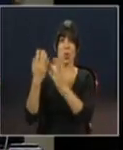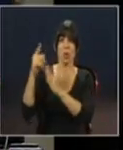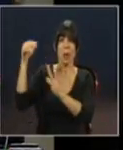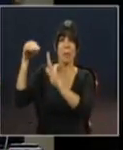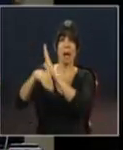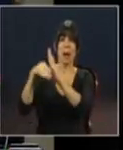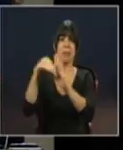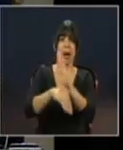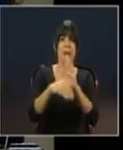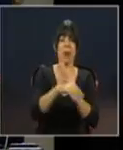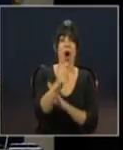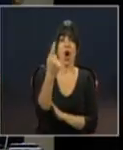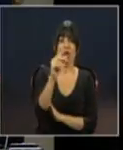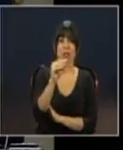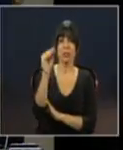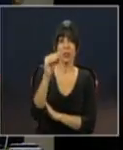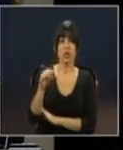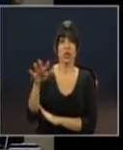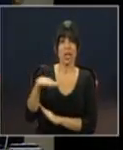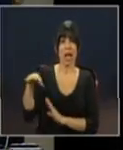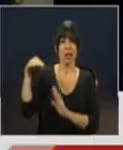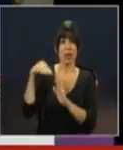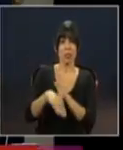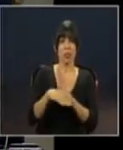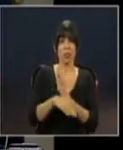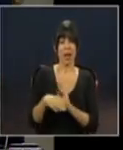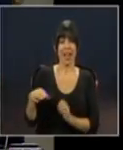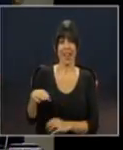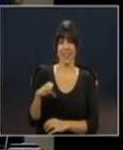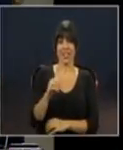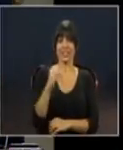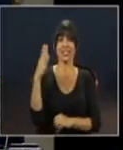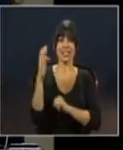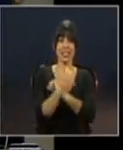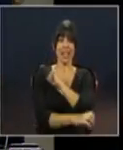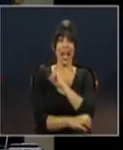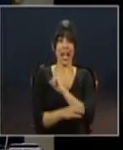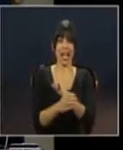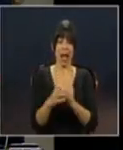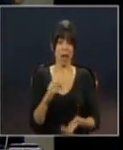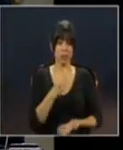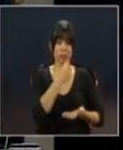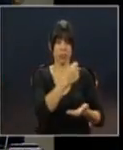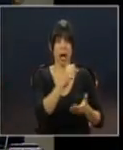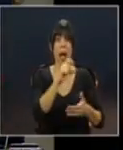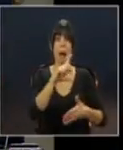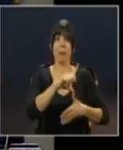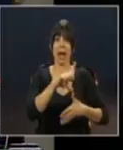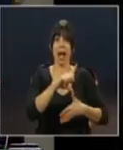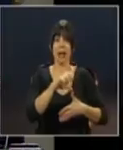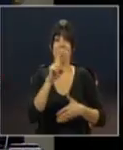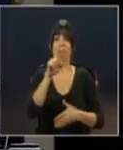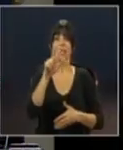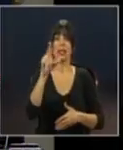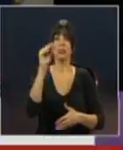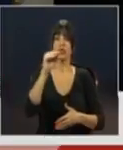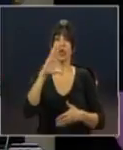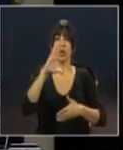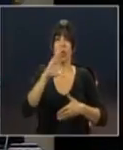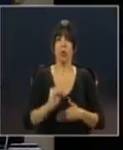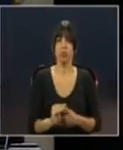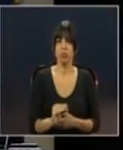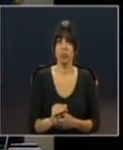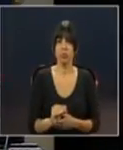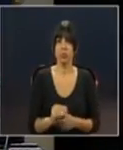un 11% y los flujos de inversión extranjera directa hacia América Latina cayeron un 23%.